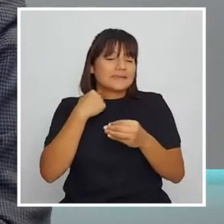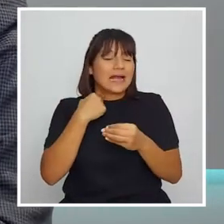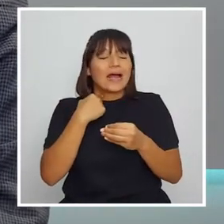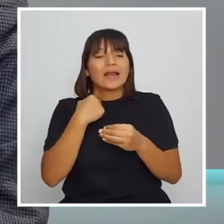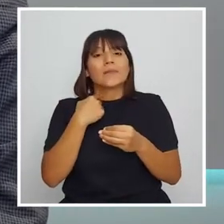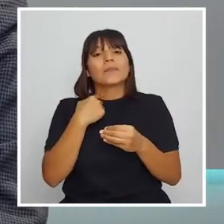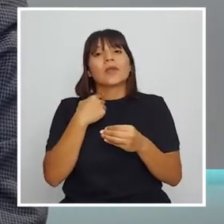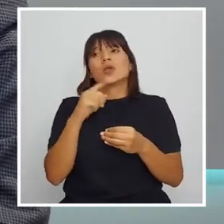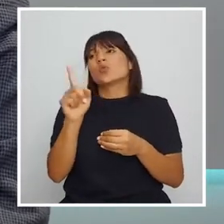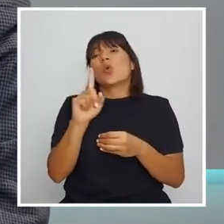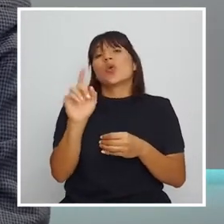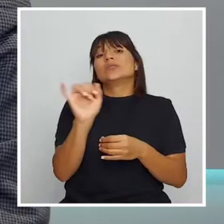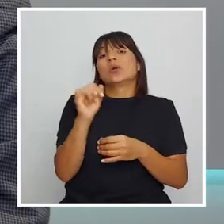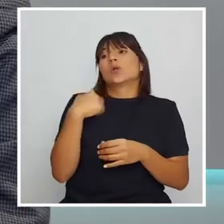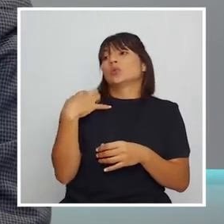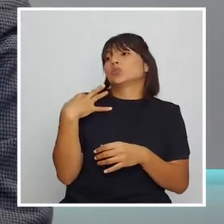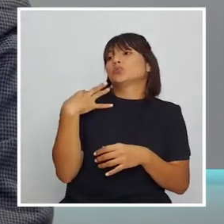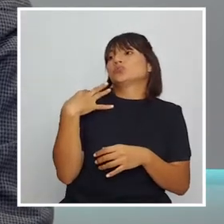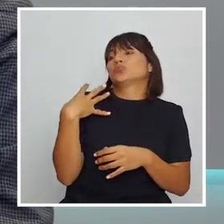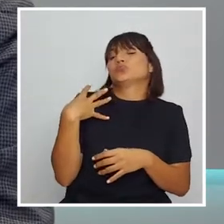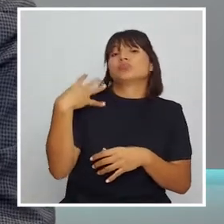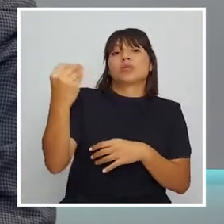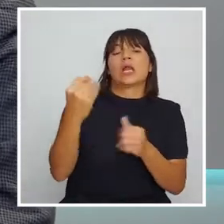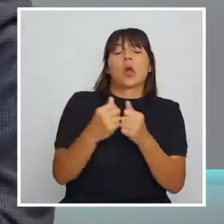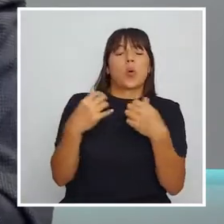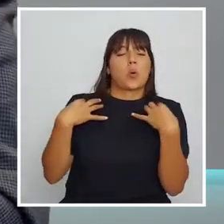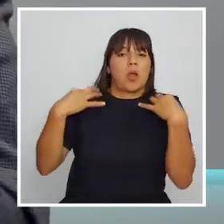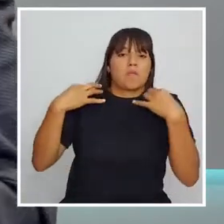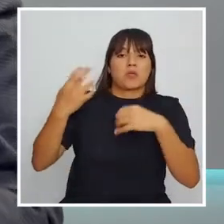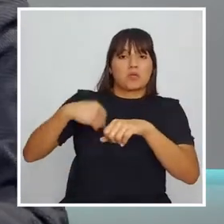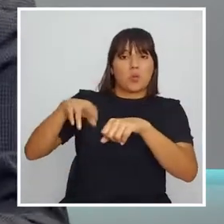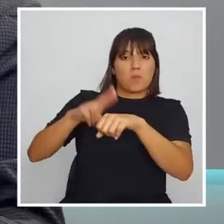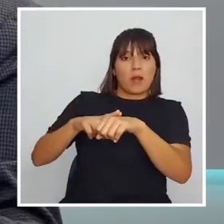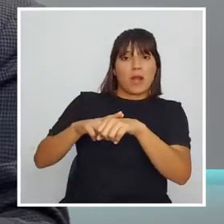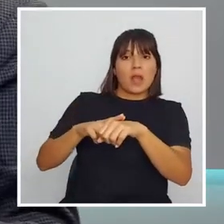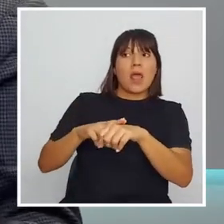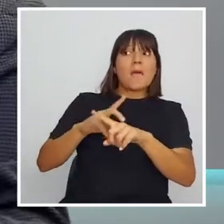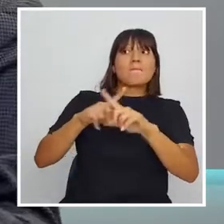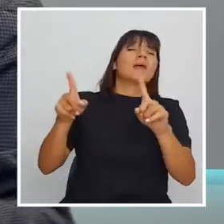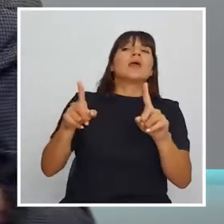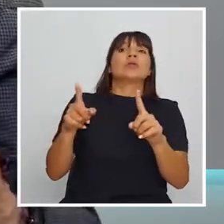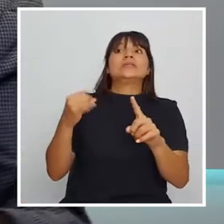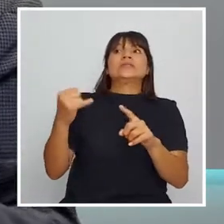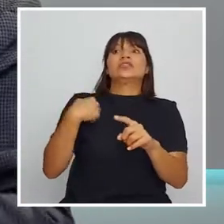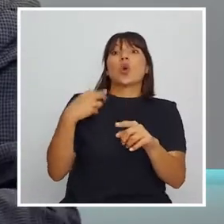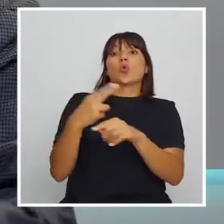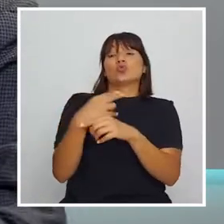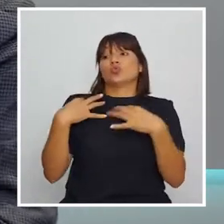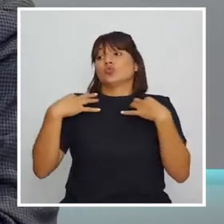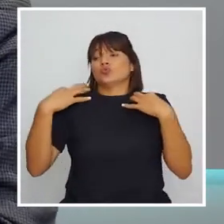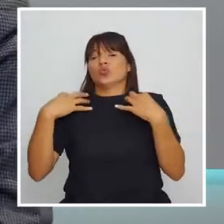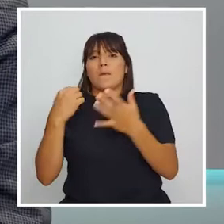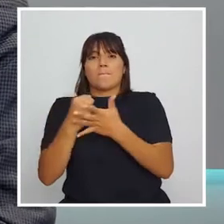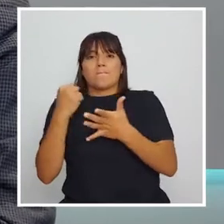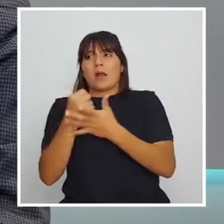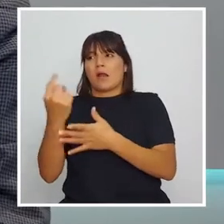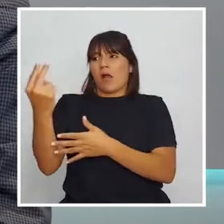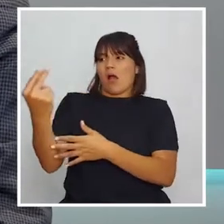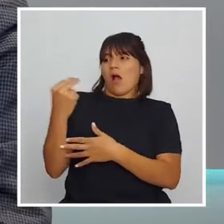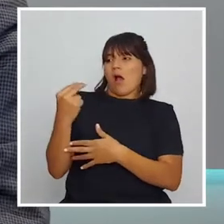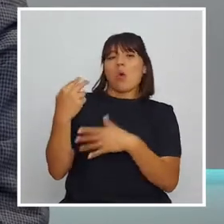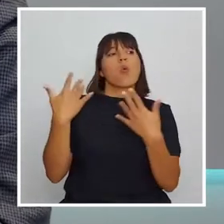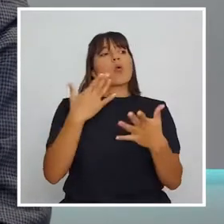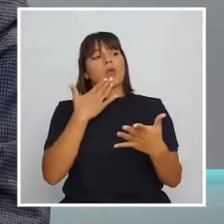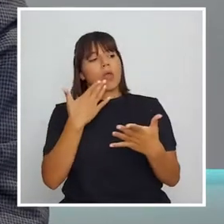silvestre a salir con una marca que la gente me ve y me dice, ah, caramba, Andrés, ahí andas una camisa buena, ¿verdad? Y qué